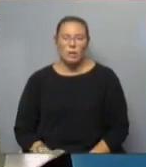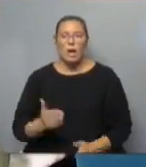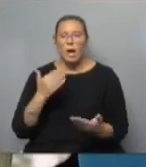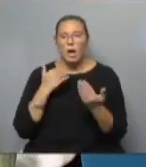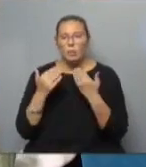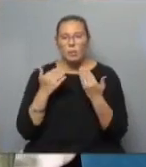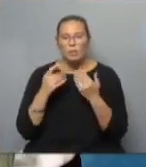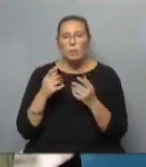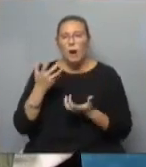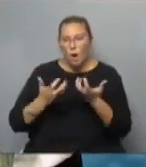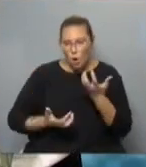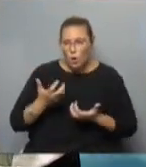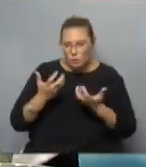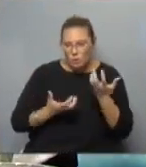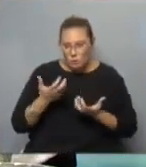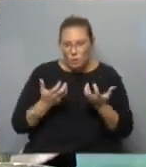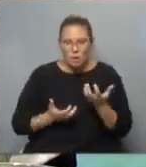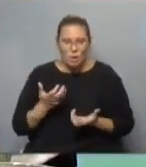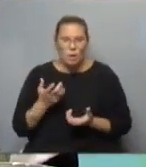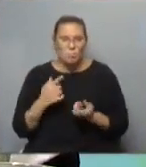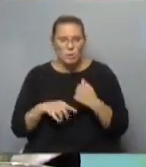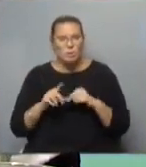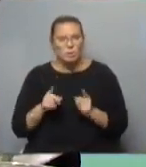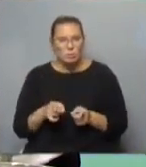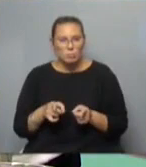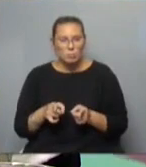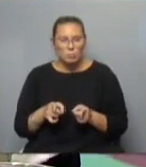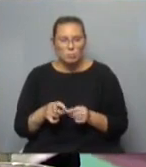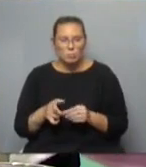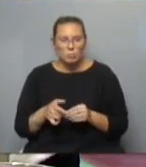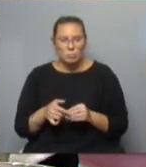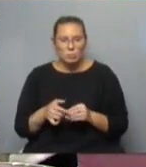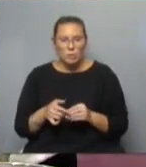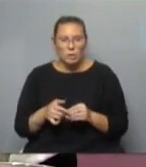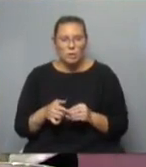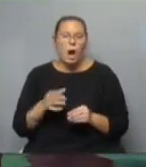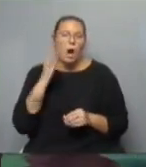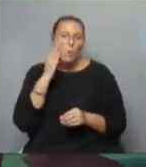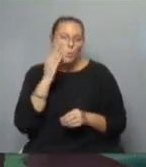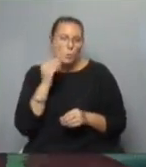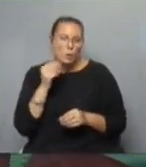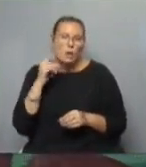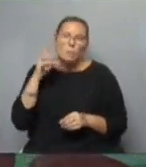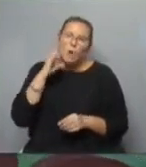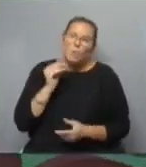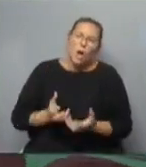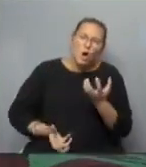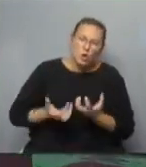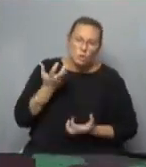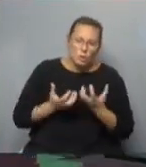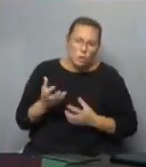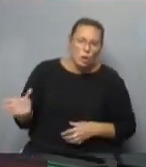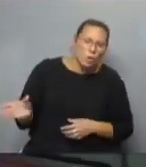más en el ámbito de la cocina, lo voy a traer por un lado, pero también se da con muchas abuelas, quizás, que mi abuela que cocinaba, que cocinaba